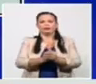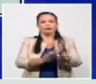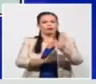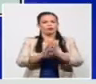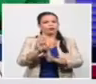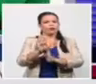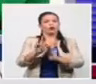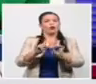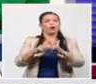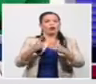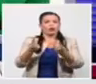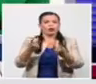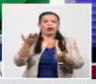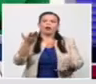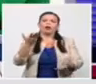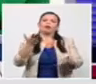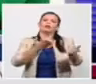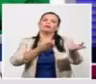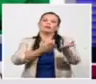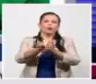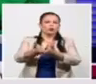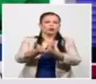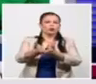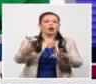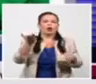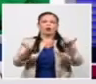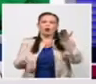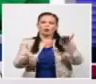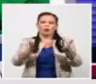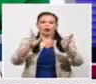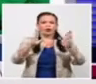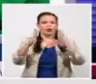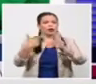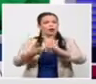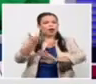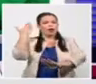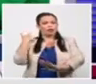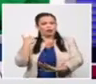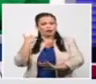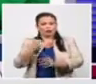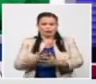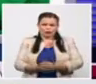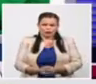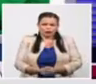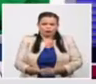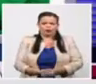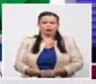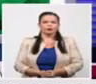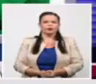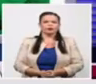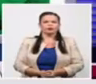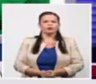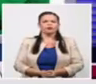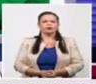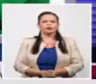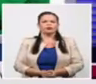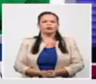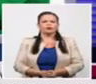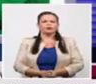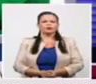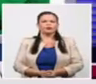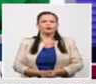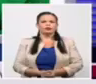había tenido Guantánamo con esta enfermedad. Discretamente inferior. Discretamente inferior, pero nada de